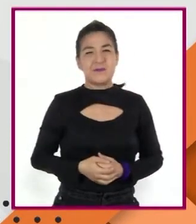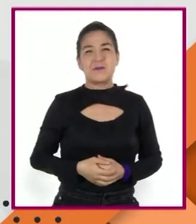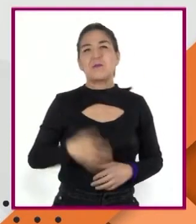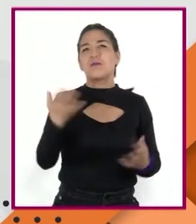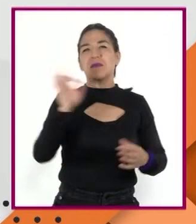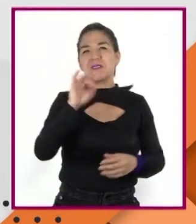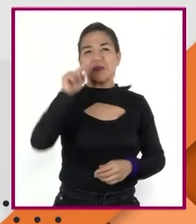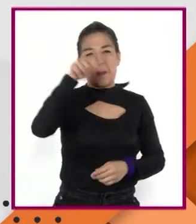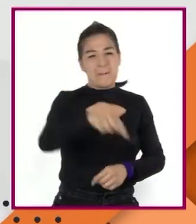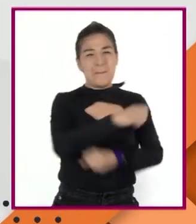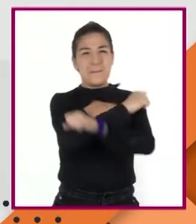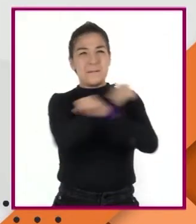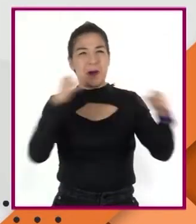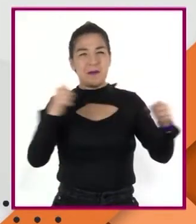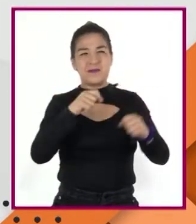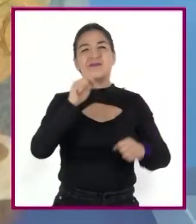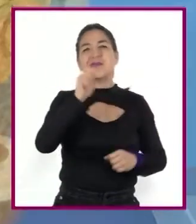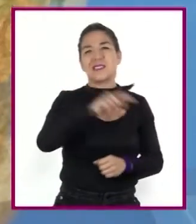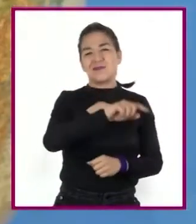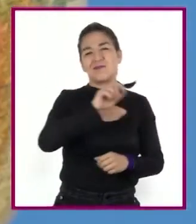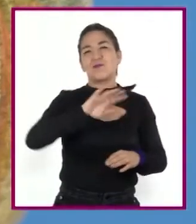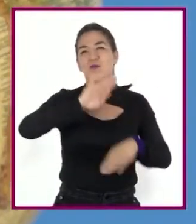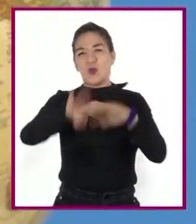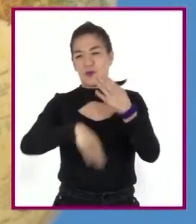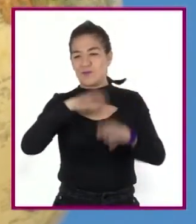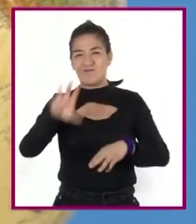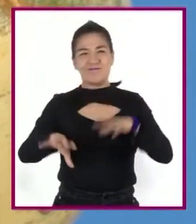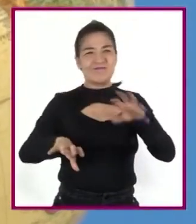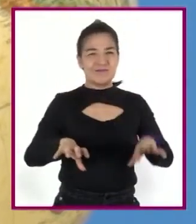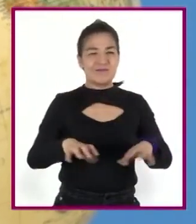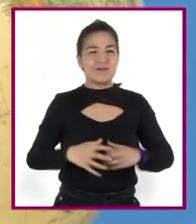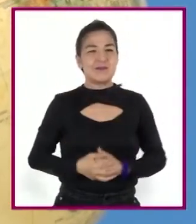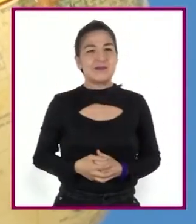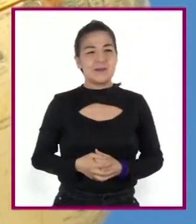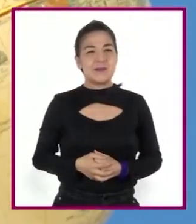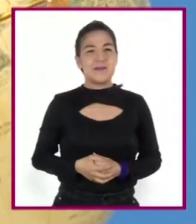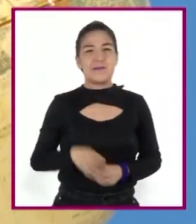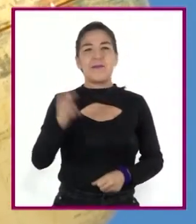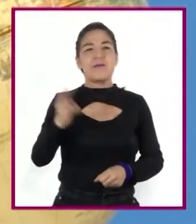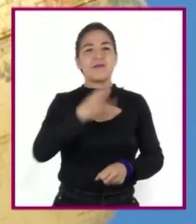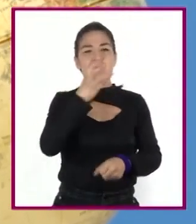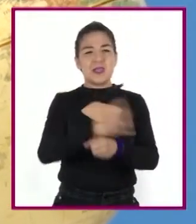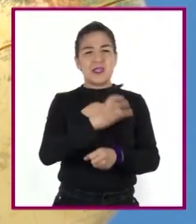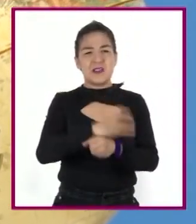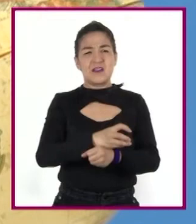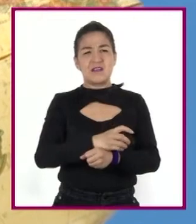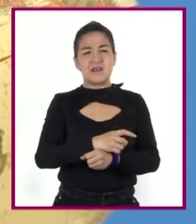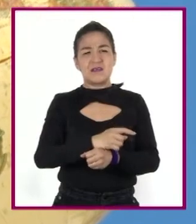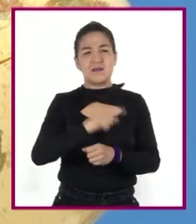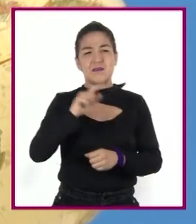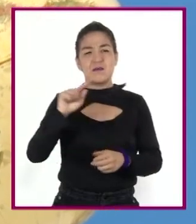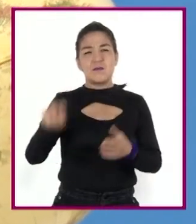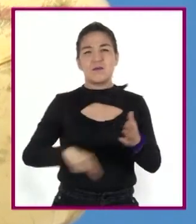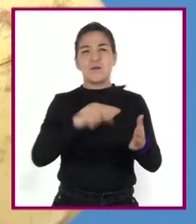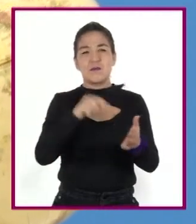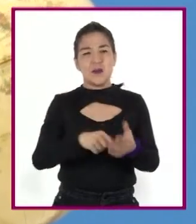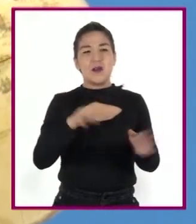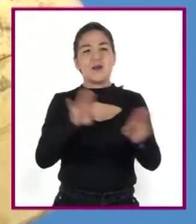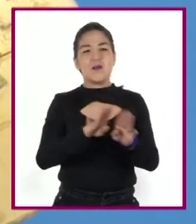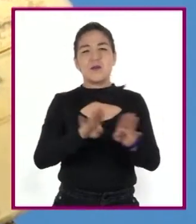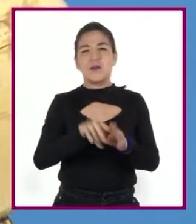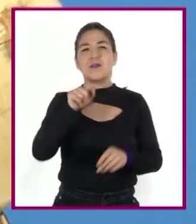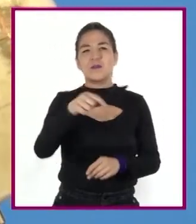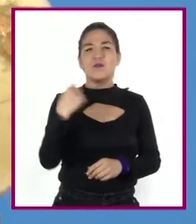atómica, entre las superpotencias. En tercer lugar, la combinación de poder,